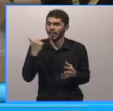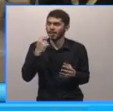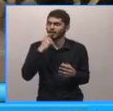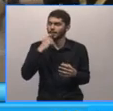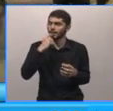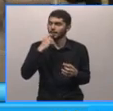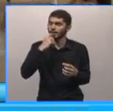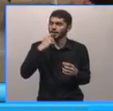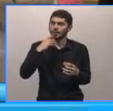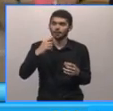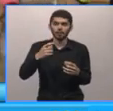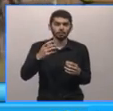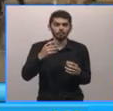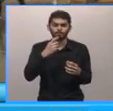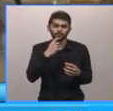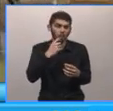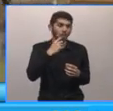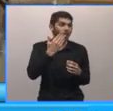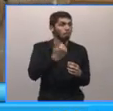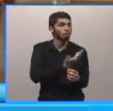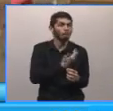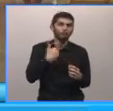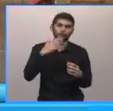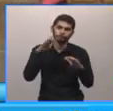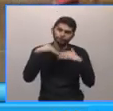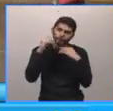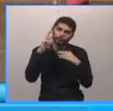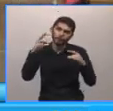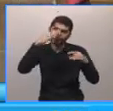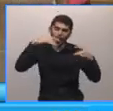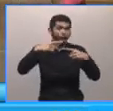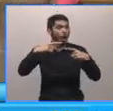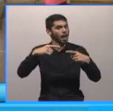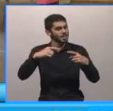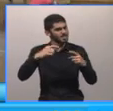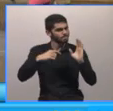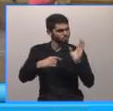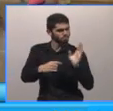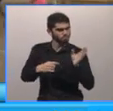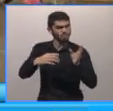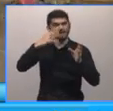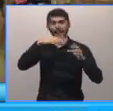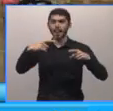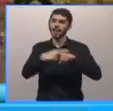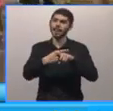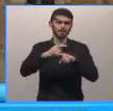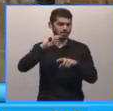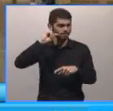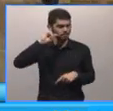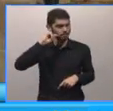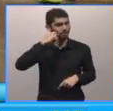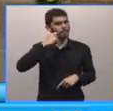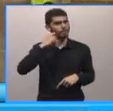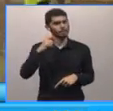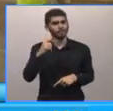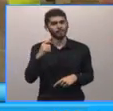el que no lo mira por la televisión. Y bueno, esta vez sabemos que si tenemos esa final va a ser una final diferente a todas las otras. Obviamente